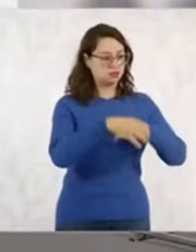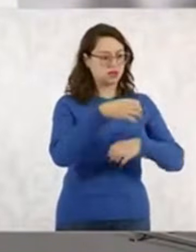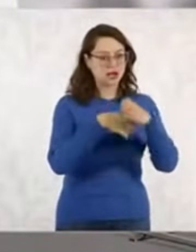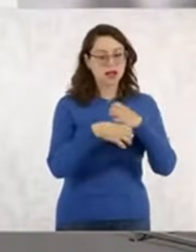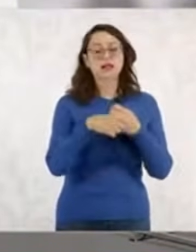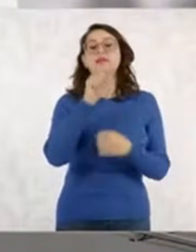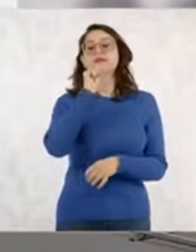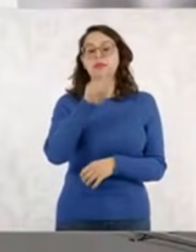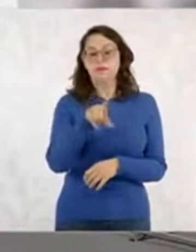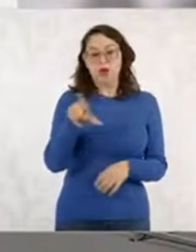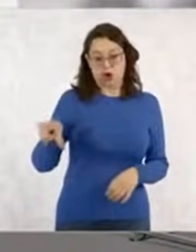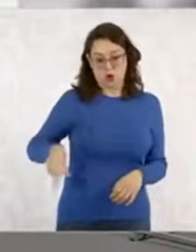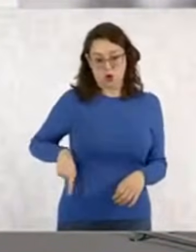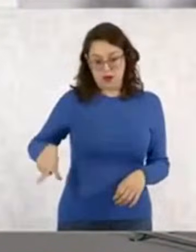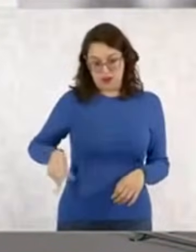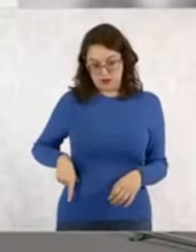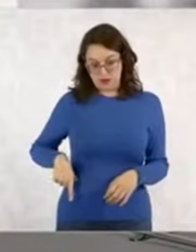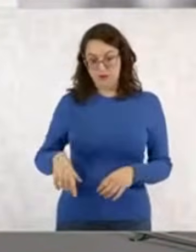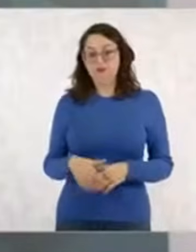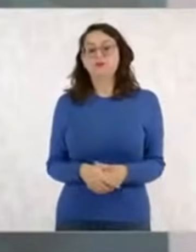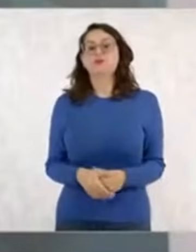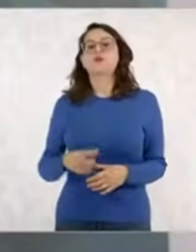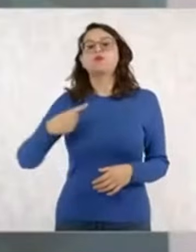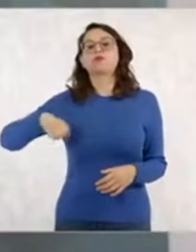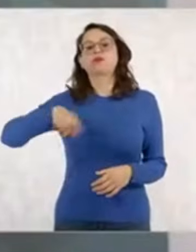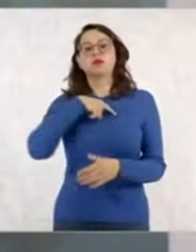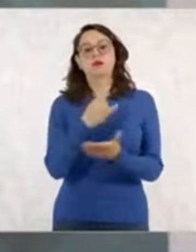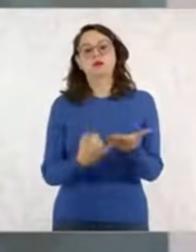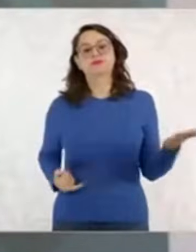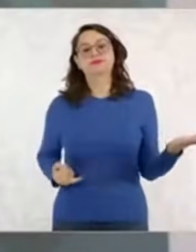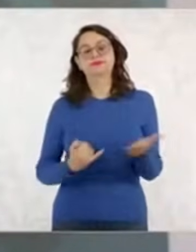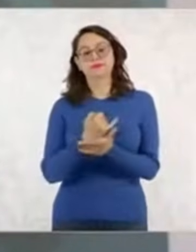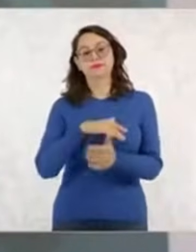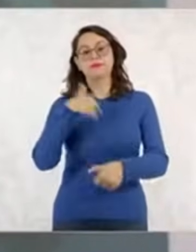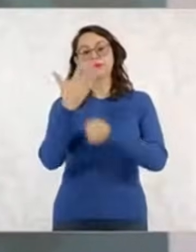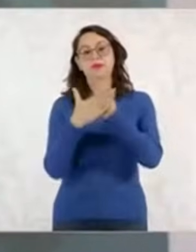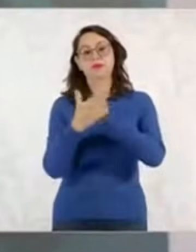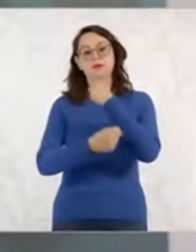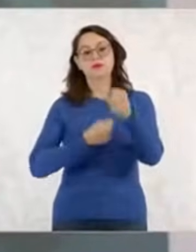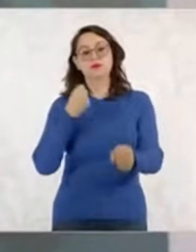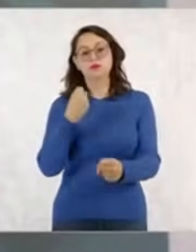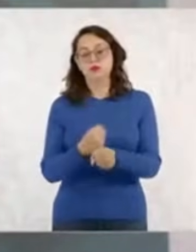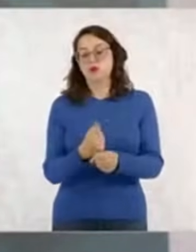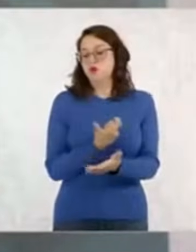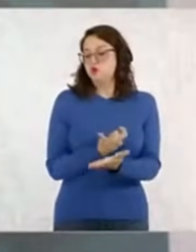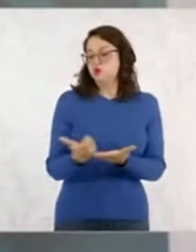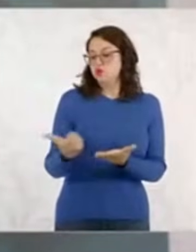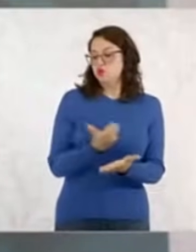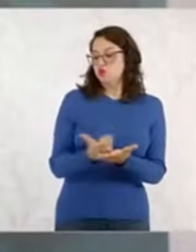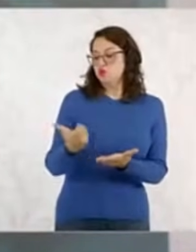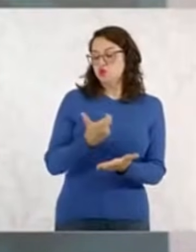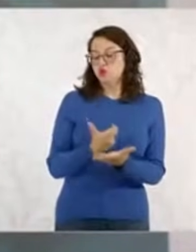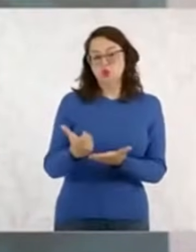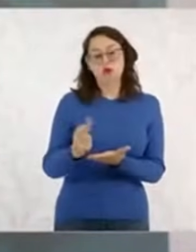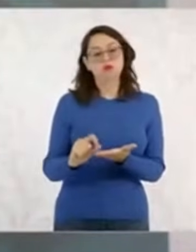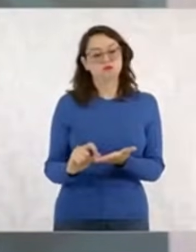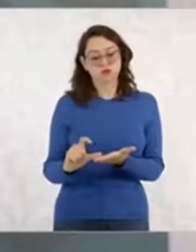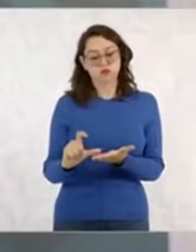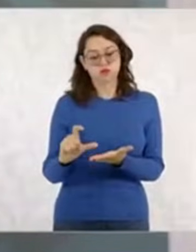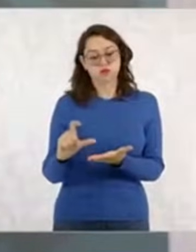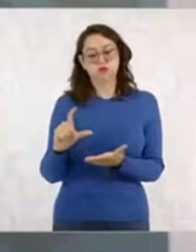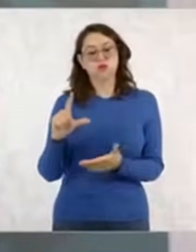manera con el gobierno. Hemos definido los salarios mínimos que estarán vigentes a partir del próximo 1 de enero del